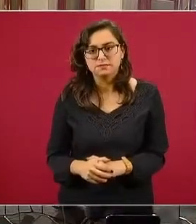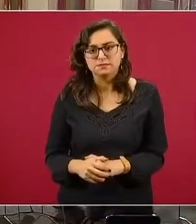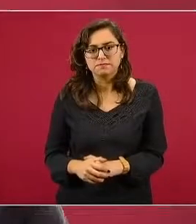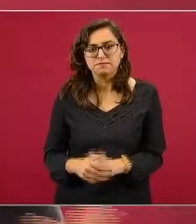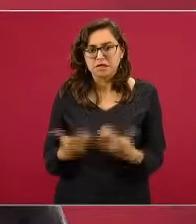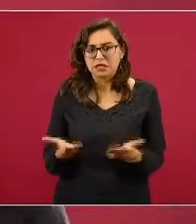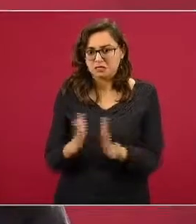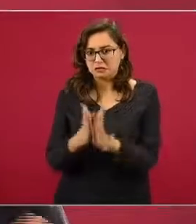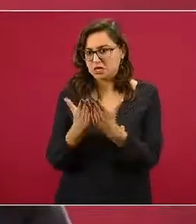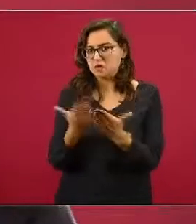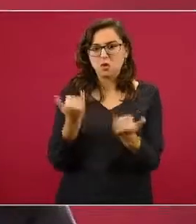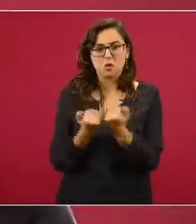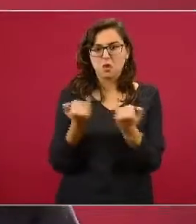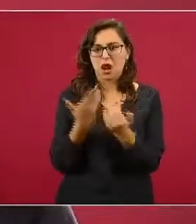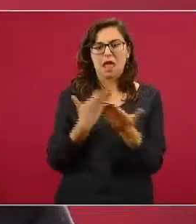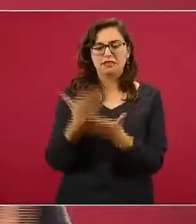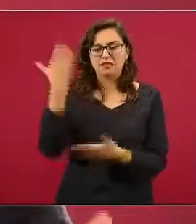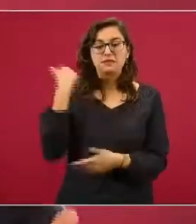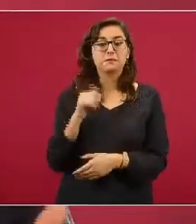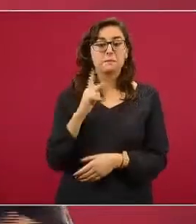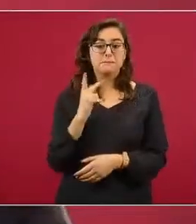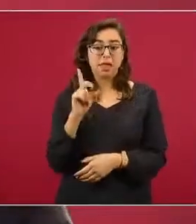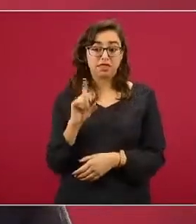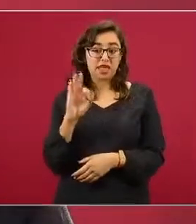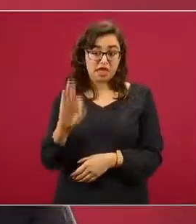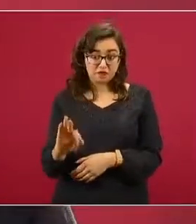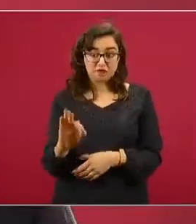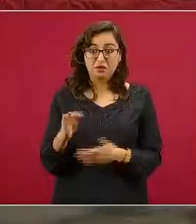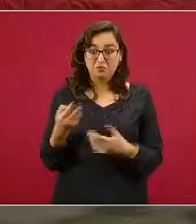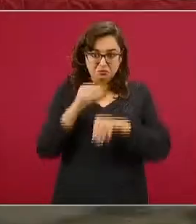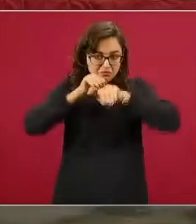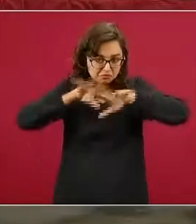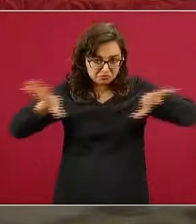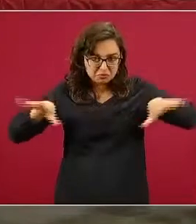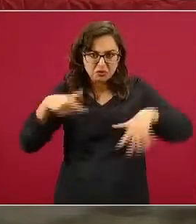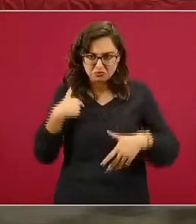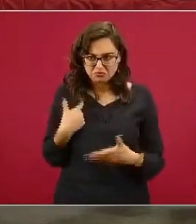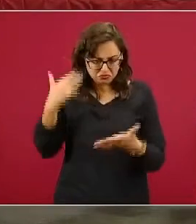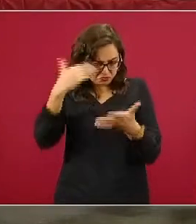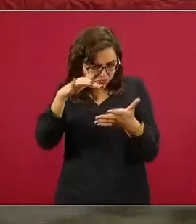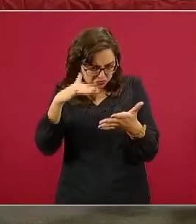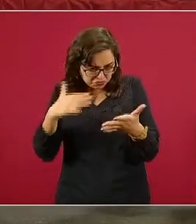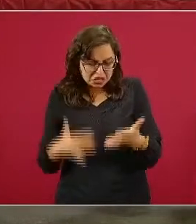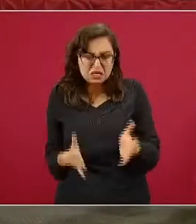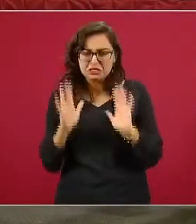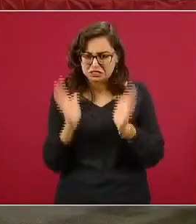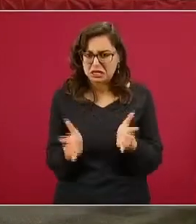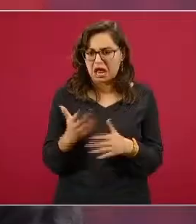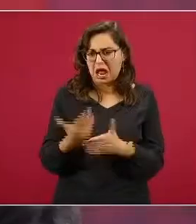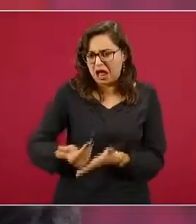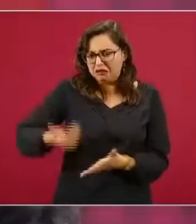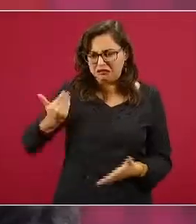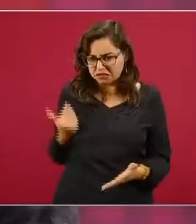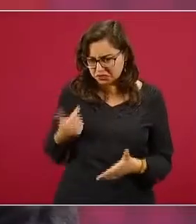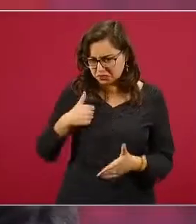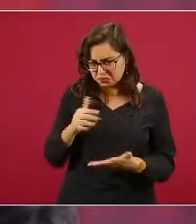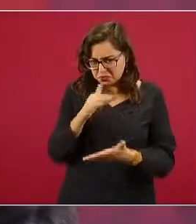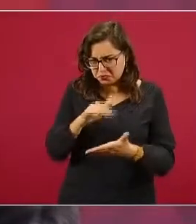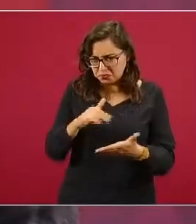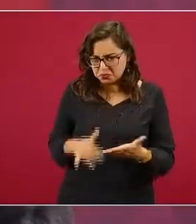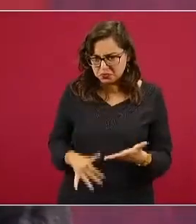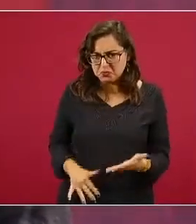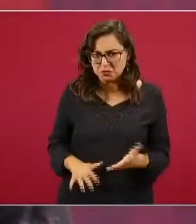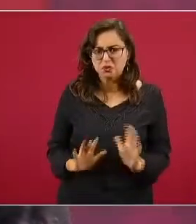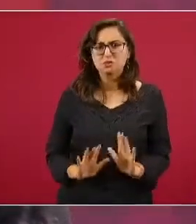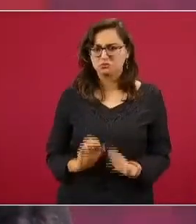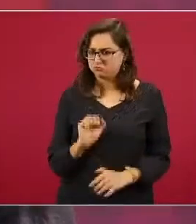exactamente el libro que ya había salido en PDF, que comentamos el mismo día que salió y que aquí, precisamente ante sus preguntas, dije